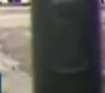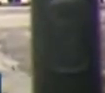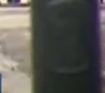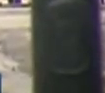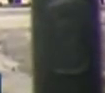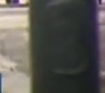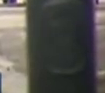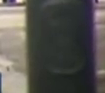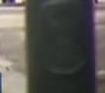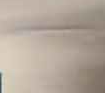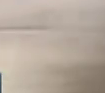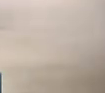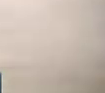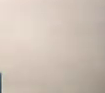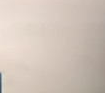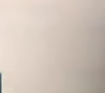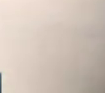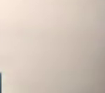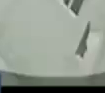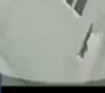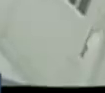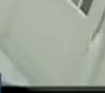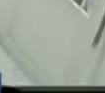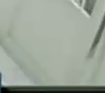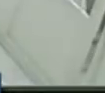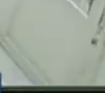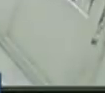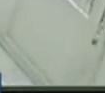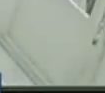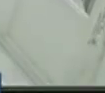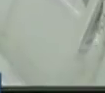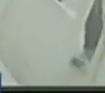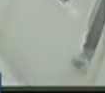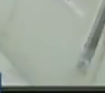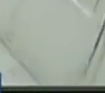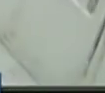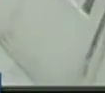Pillos, pillos y más pillos.